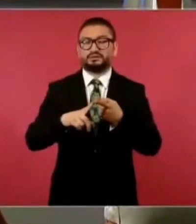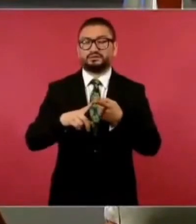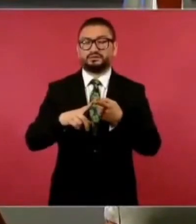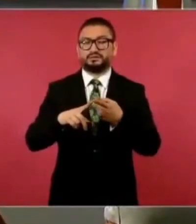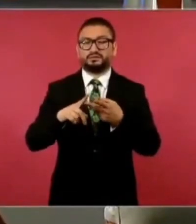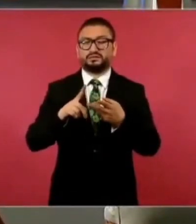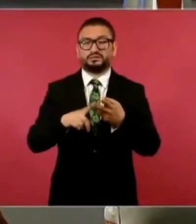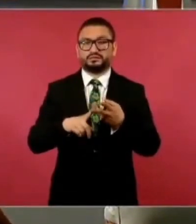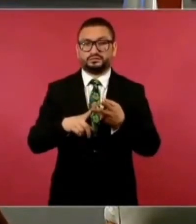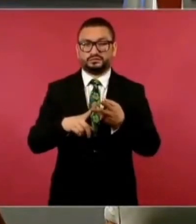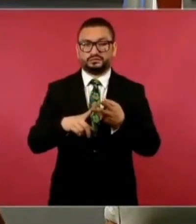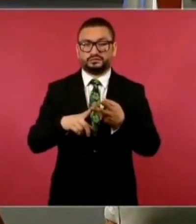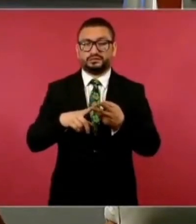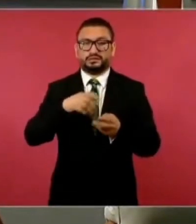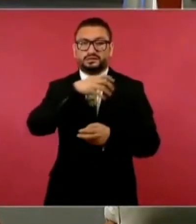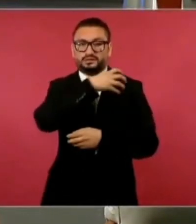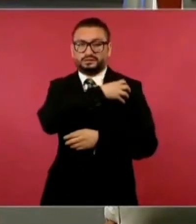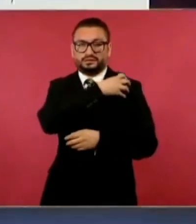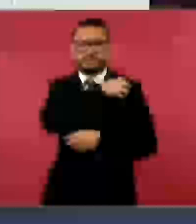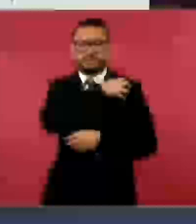el general